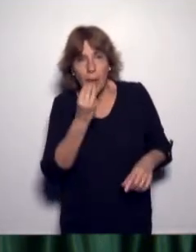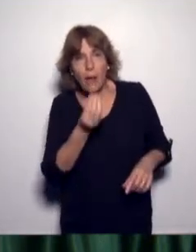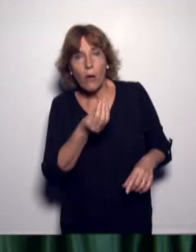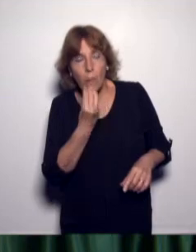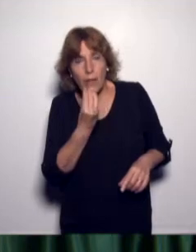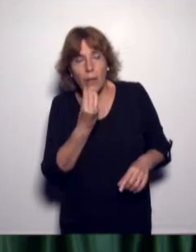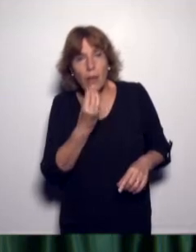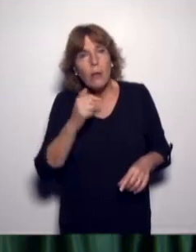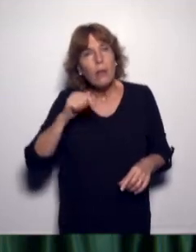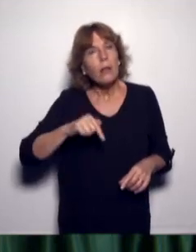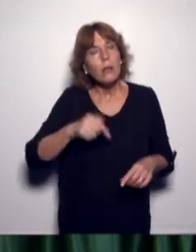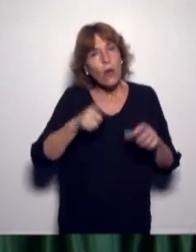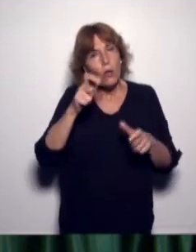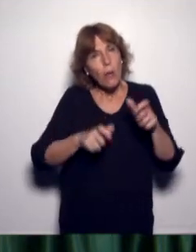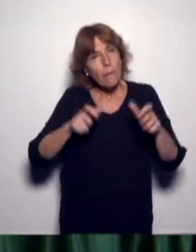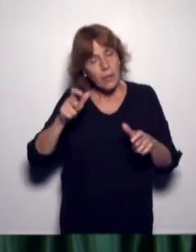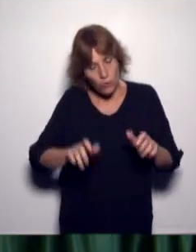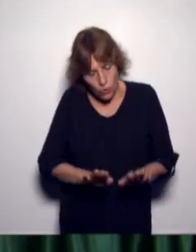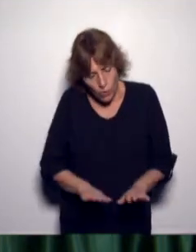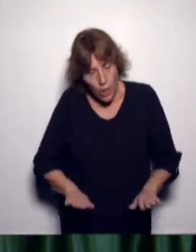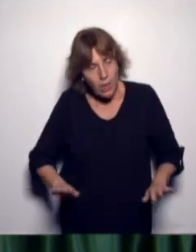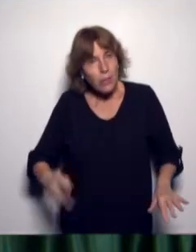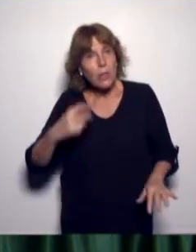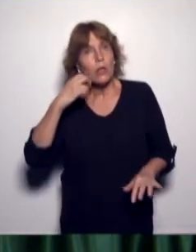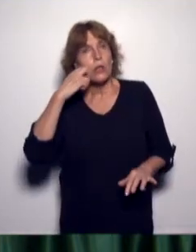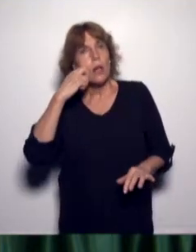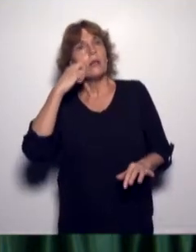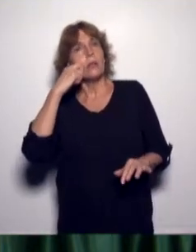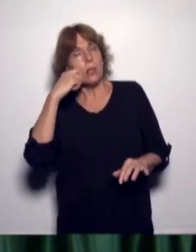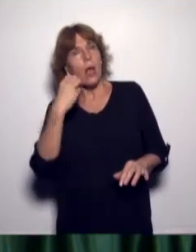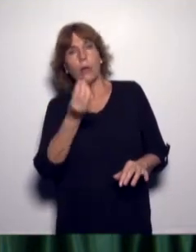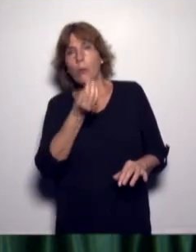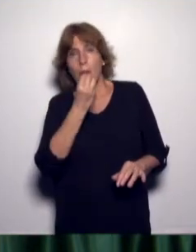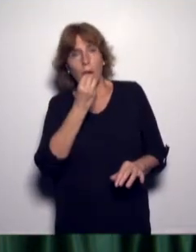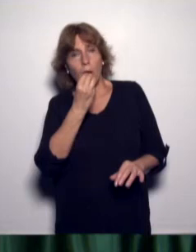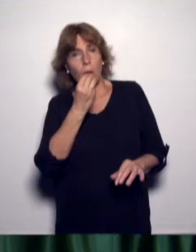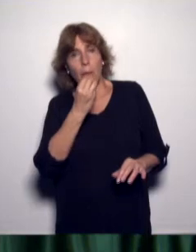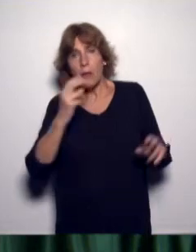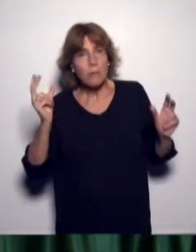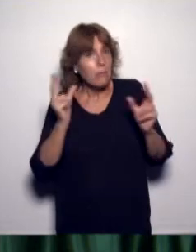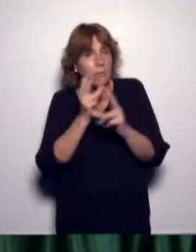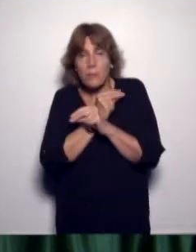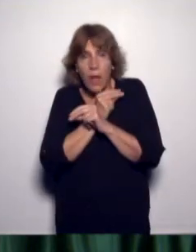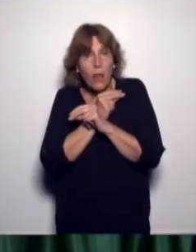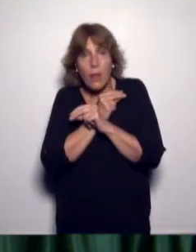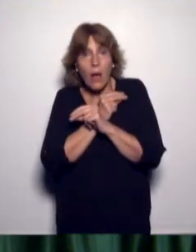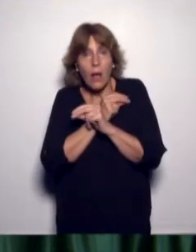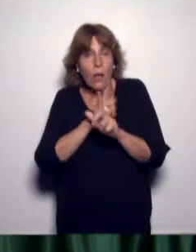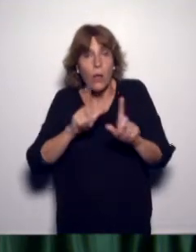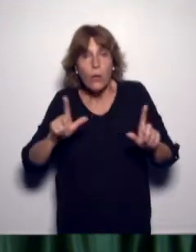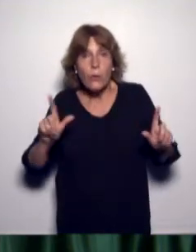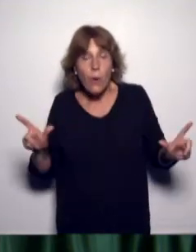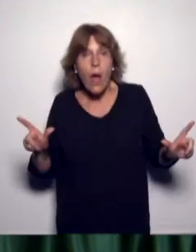cuántos ancianos que viven sin el alimento mínimo, indispensable,